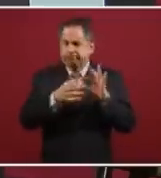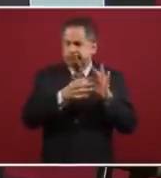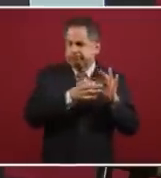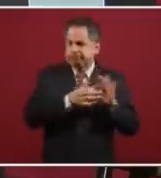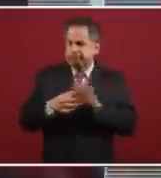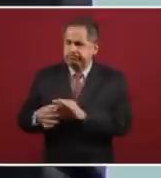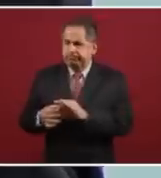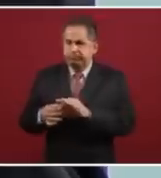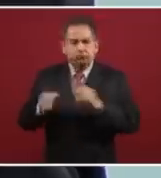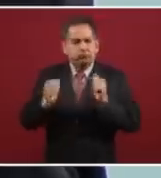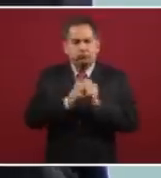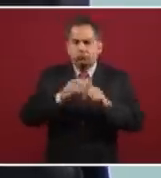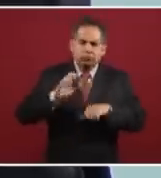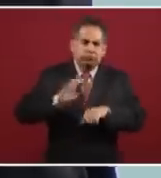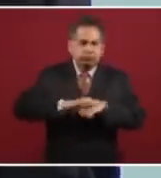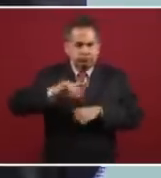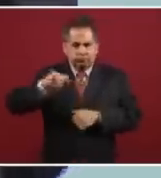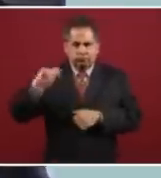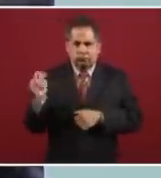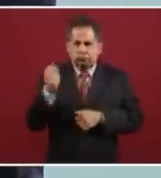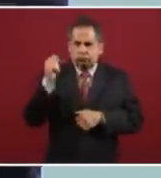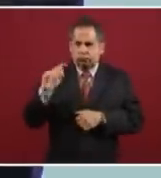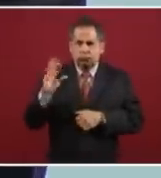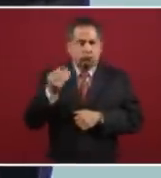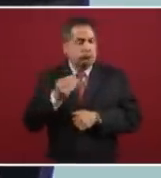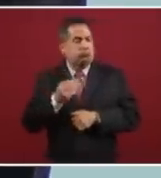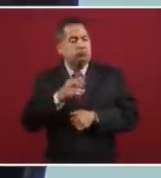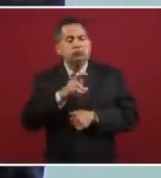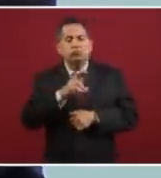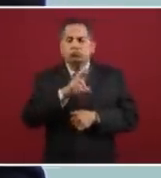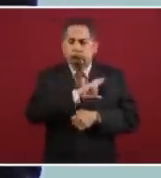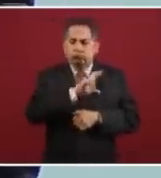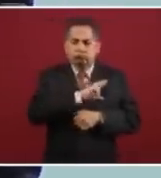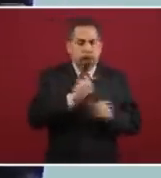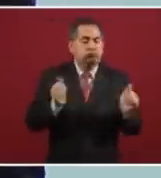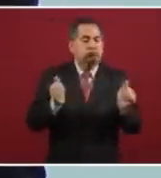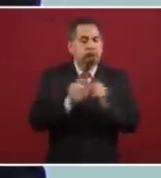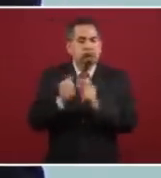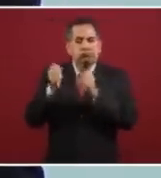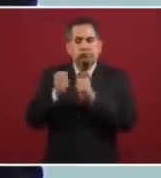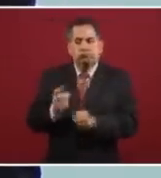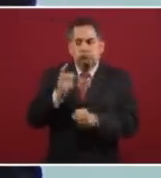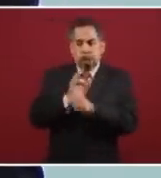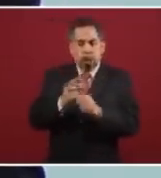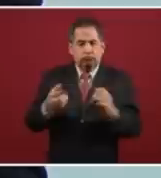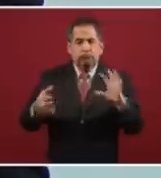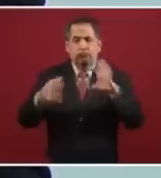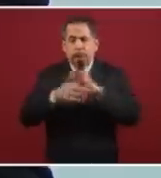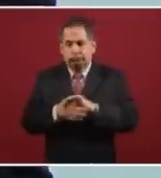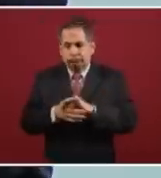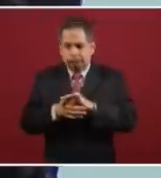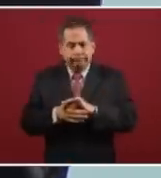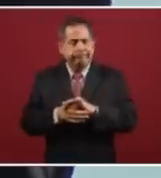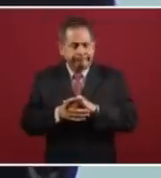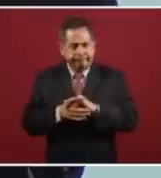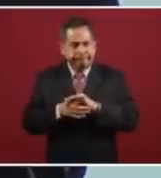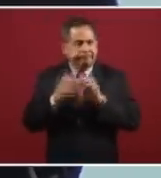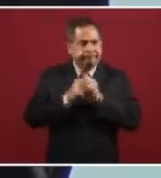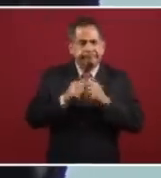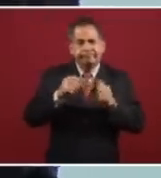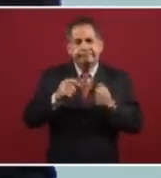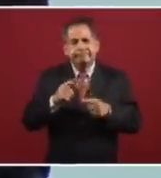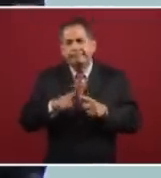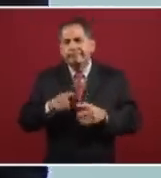infraestructura tecnológica del sector privado vinculada a la seguridad de sus instalaciones